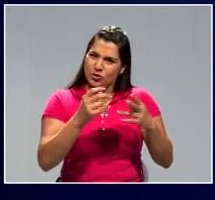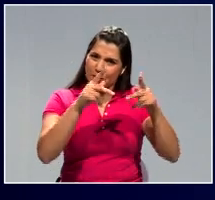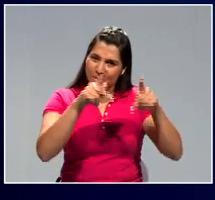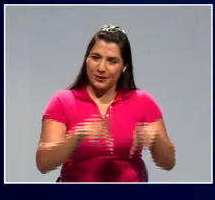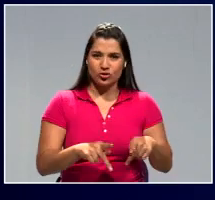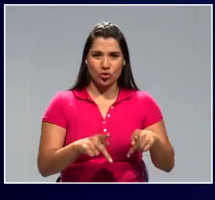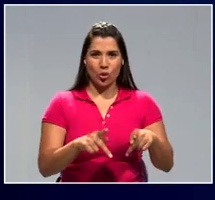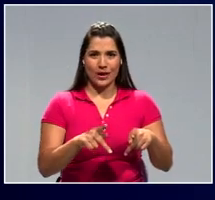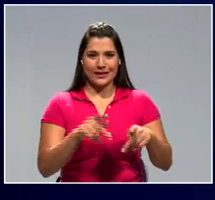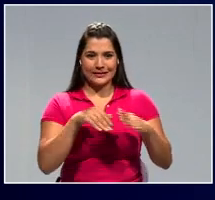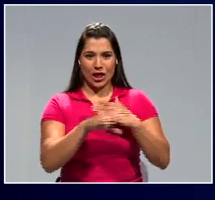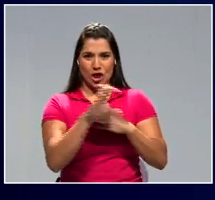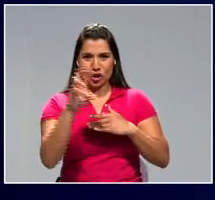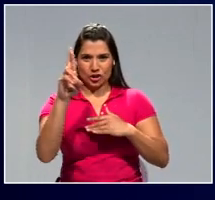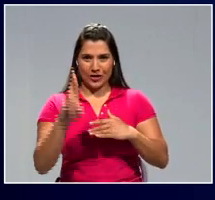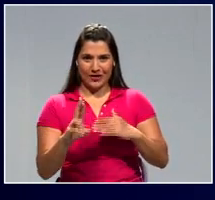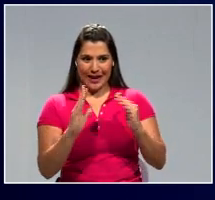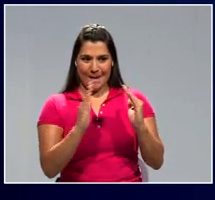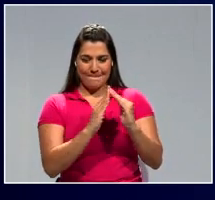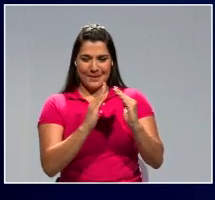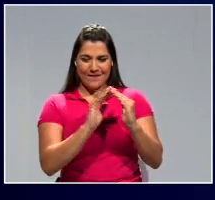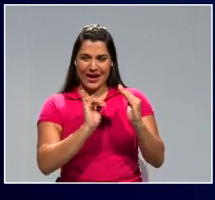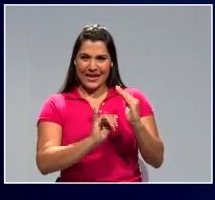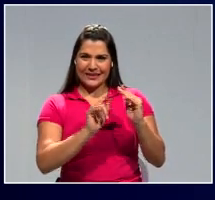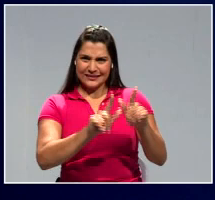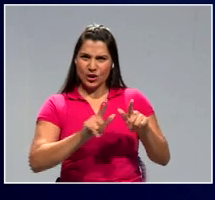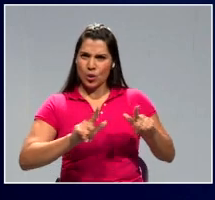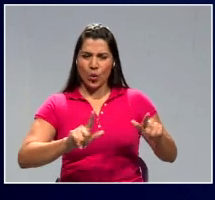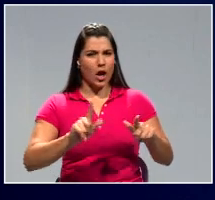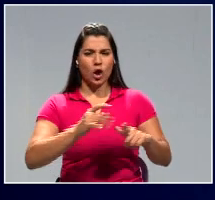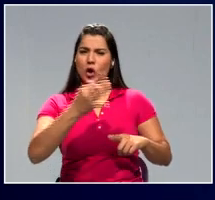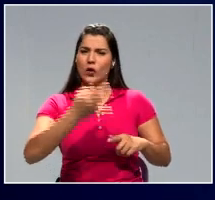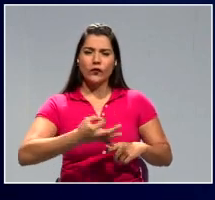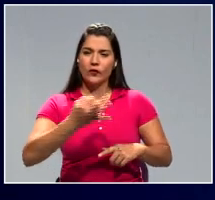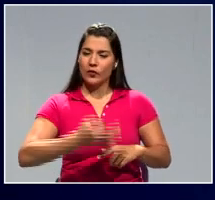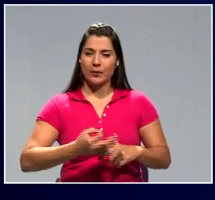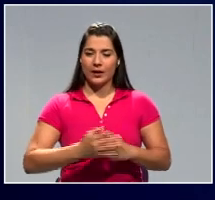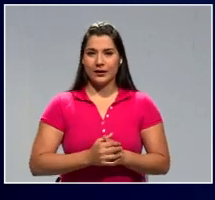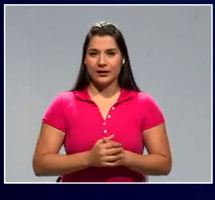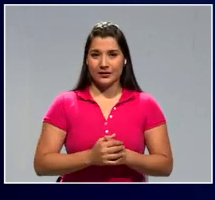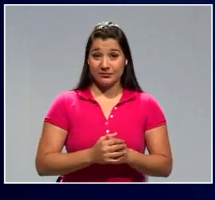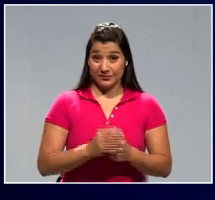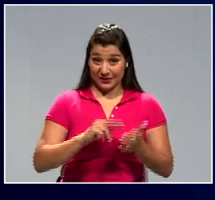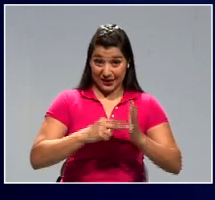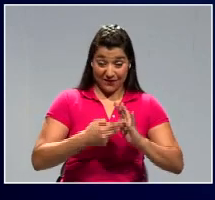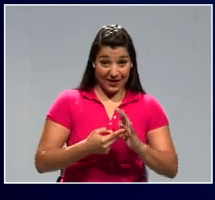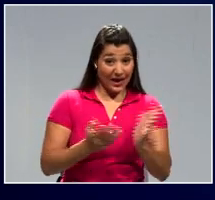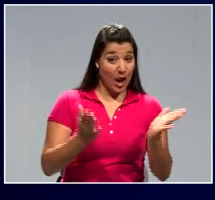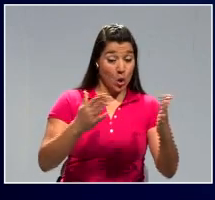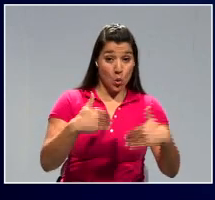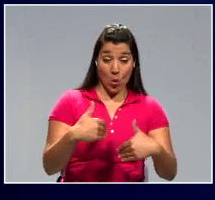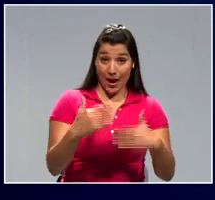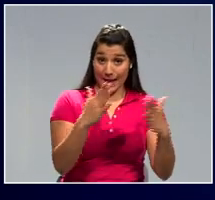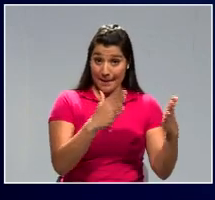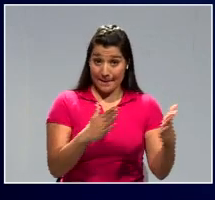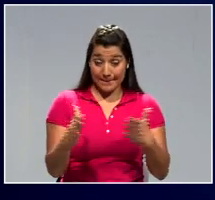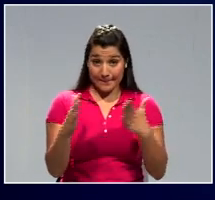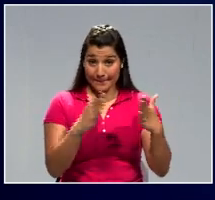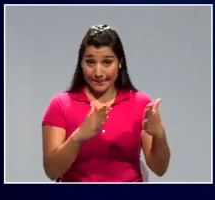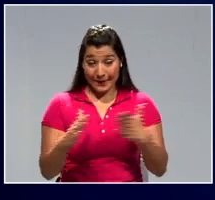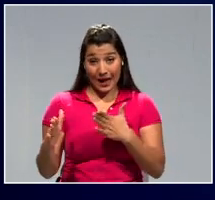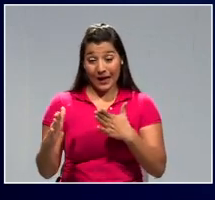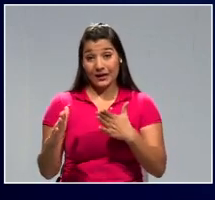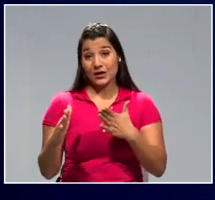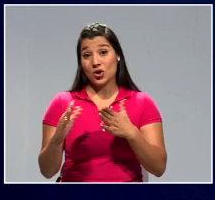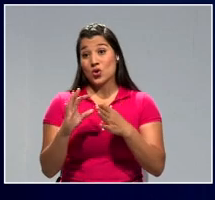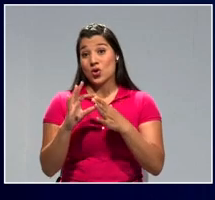llega a vivir en un asentamiento informal? ¿Es falta de programación de